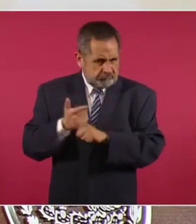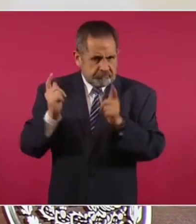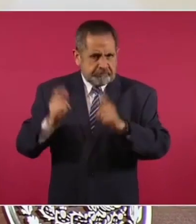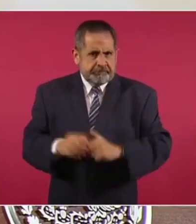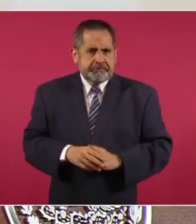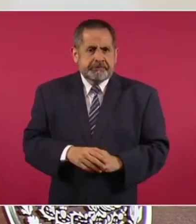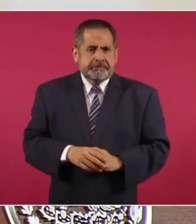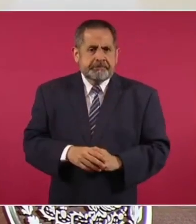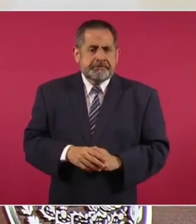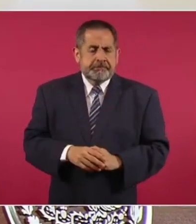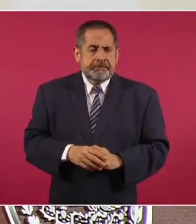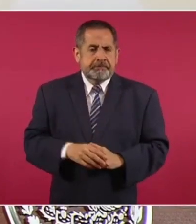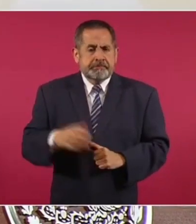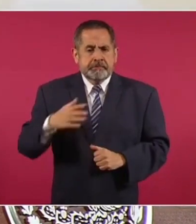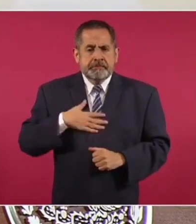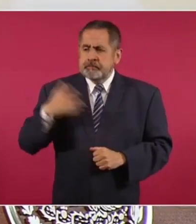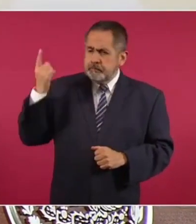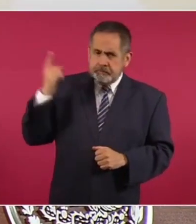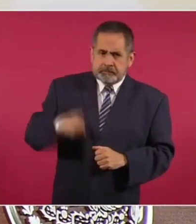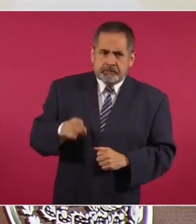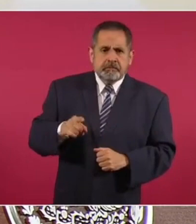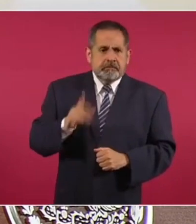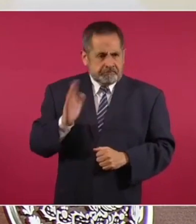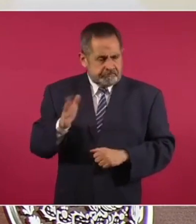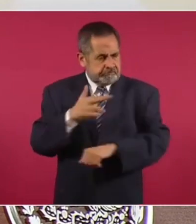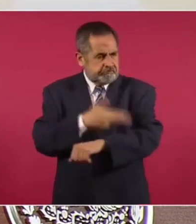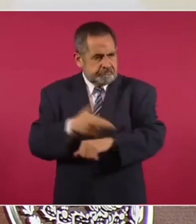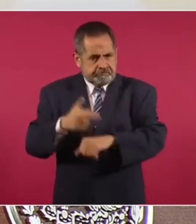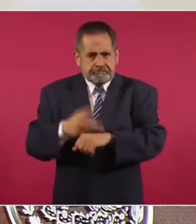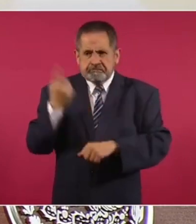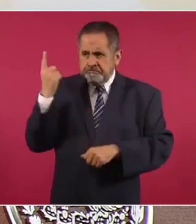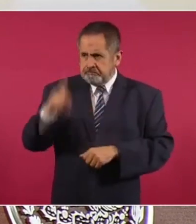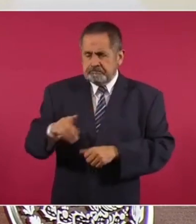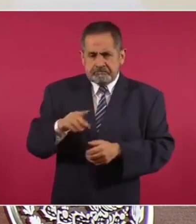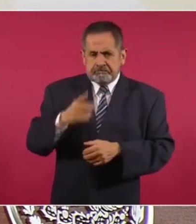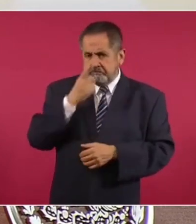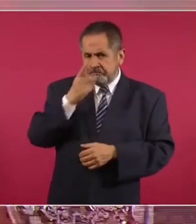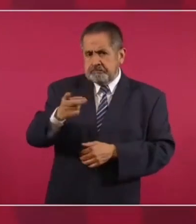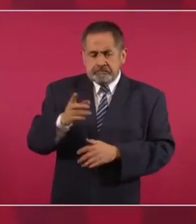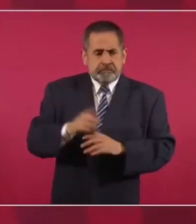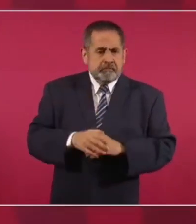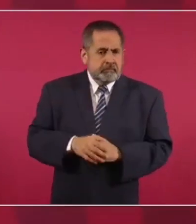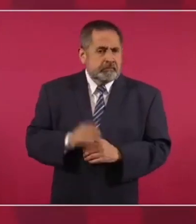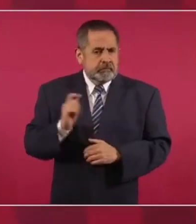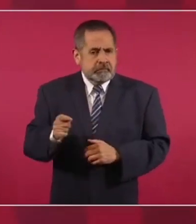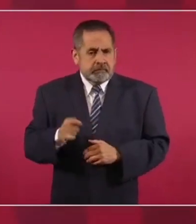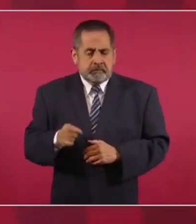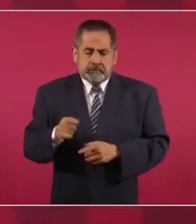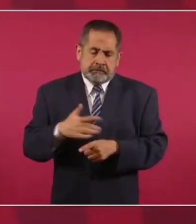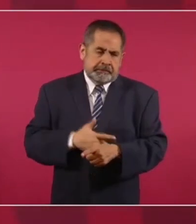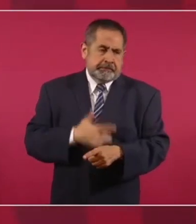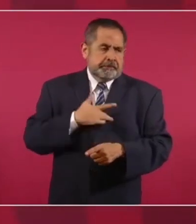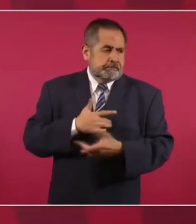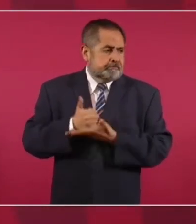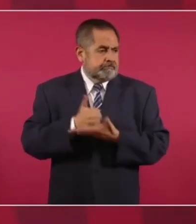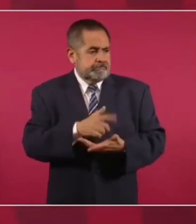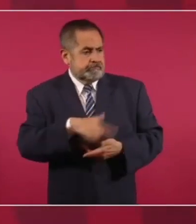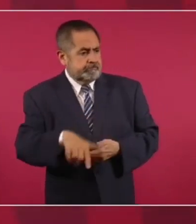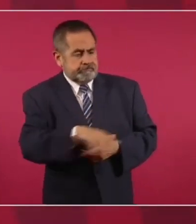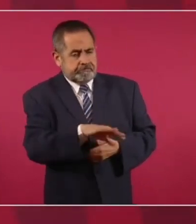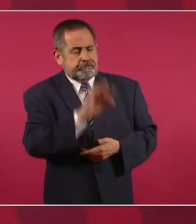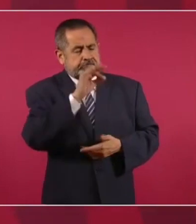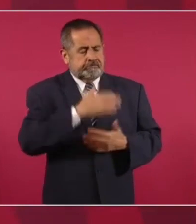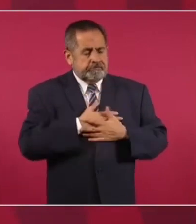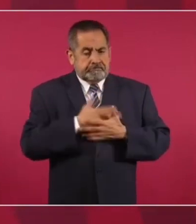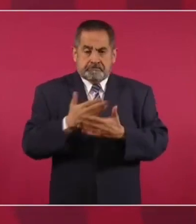Está la instrucción vigente, porque es un asunto humanitario,